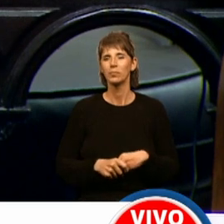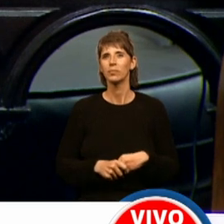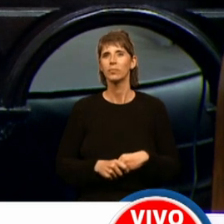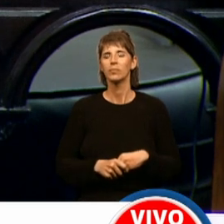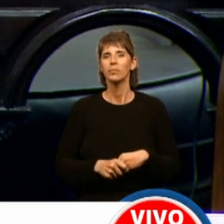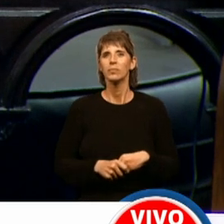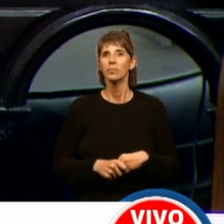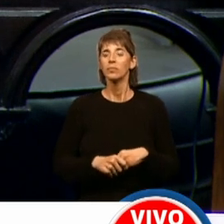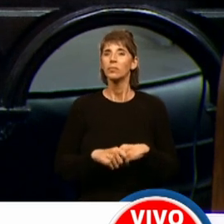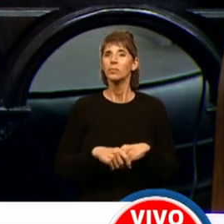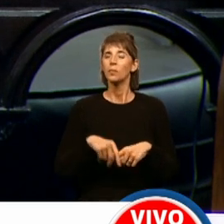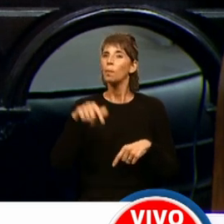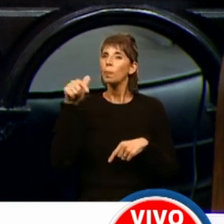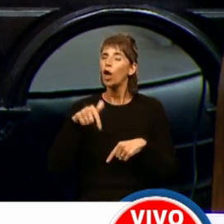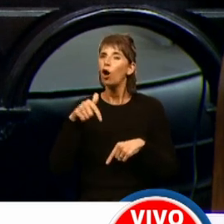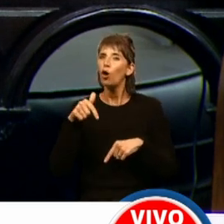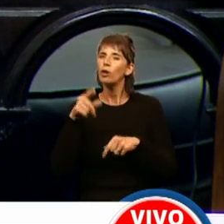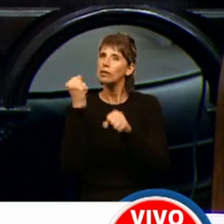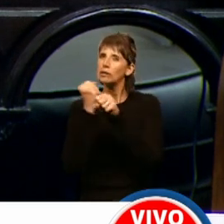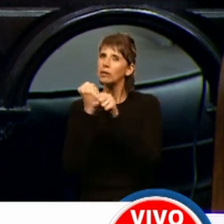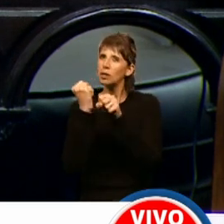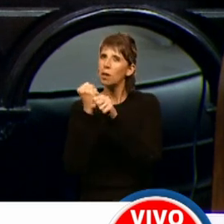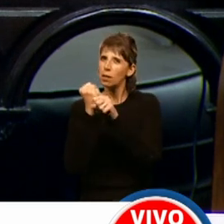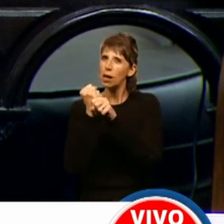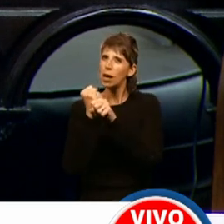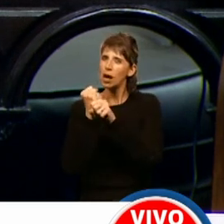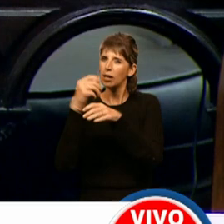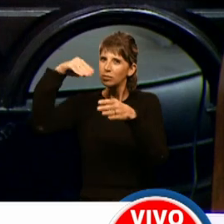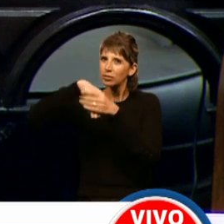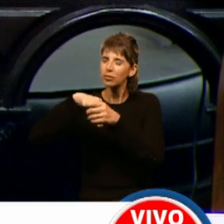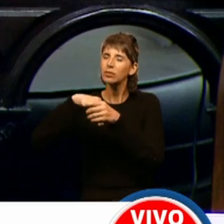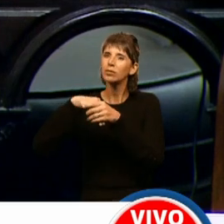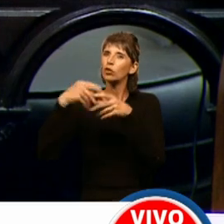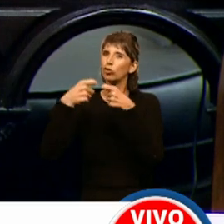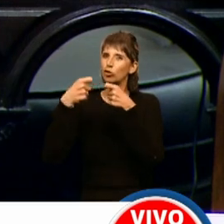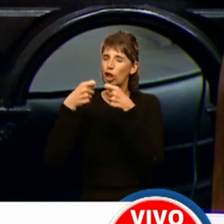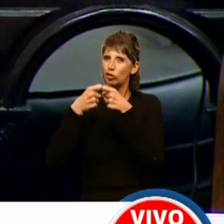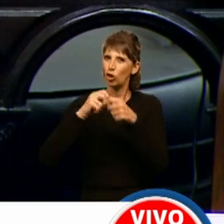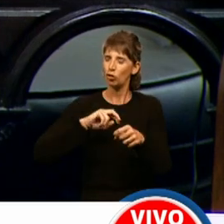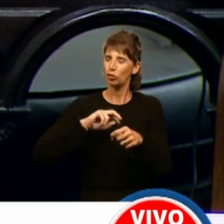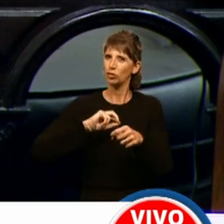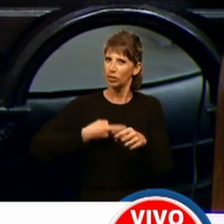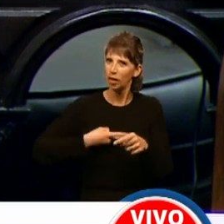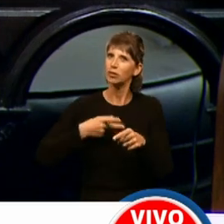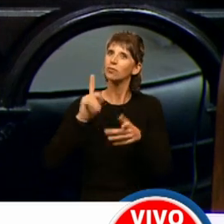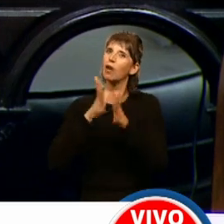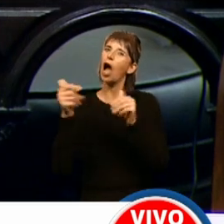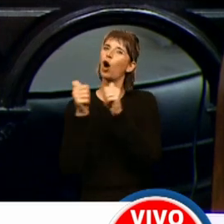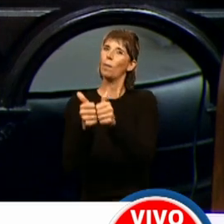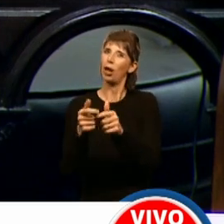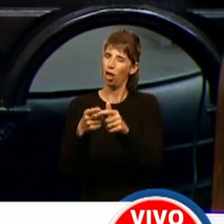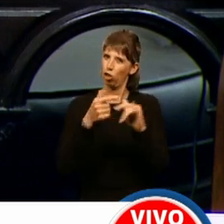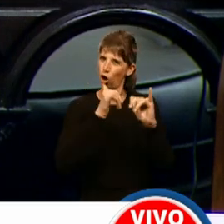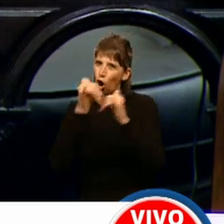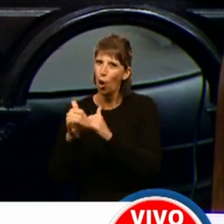hoy comprometido desde una organización trans argentina es acompañando las adolescencias trans algunos nombrado